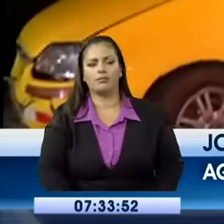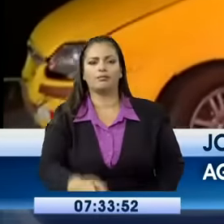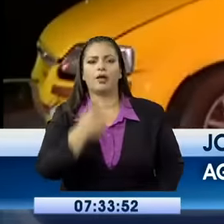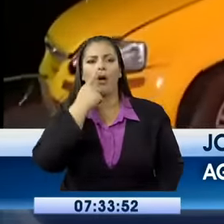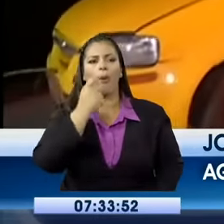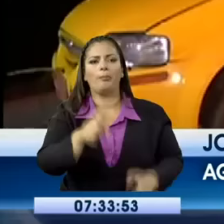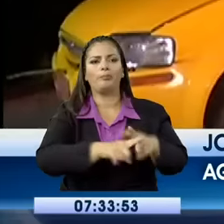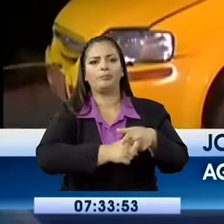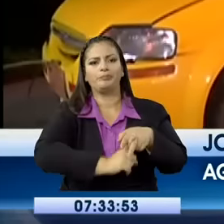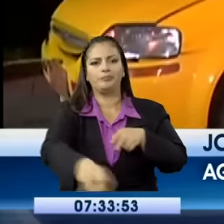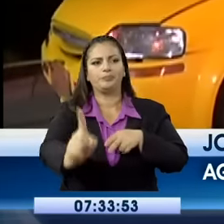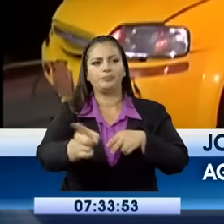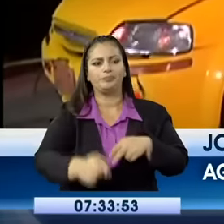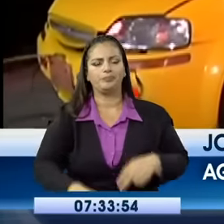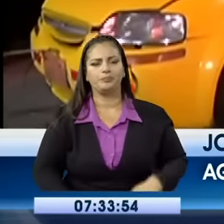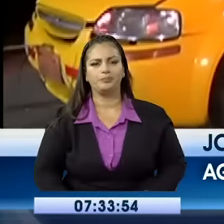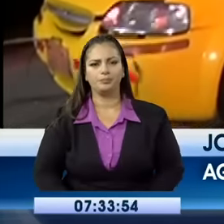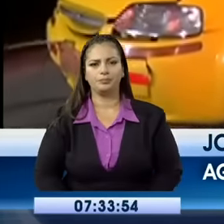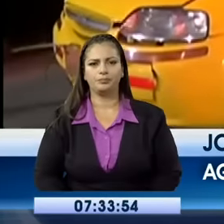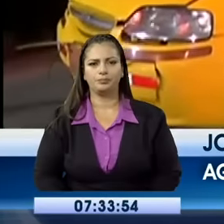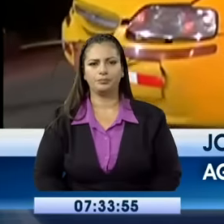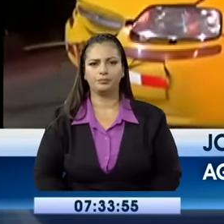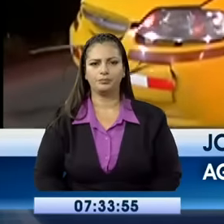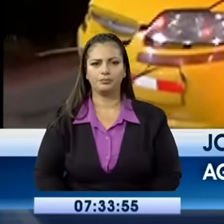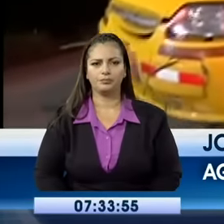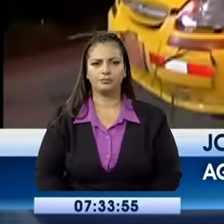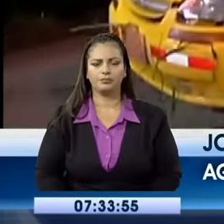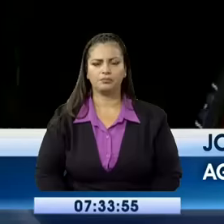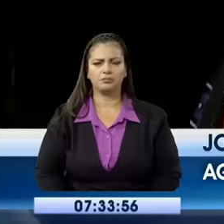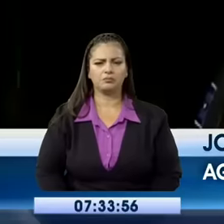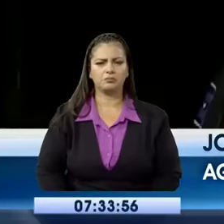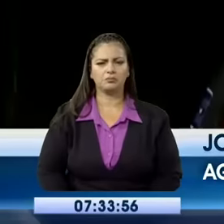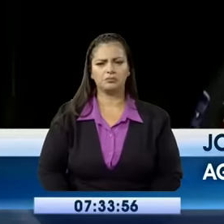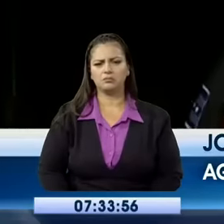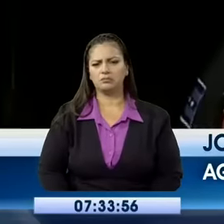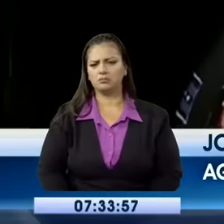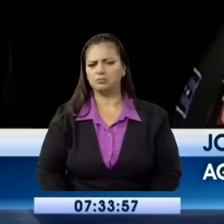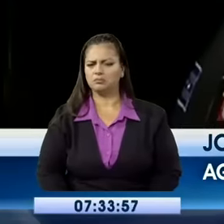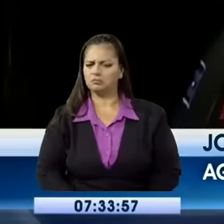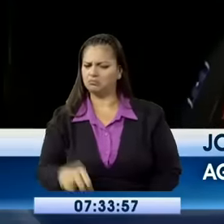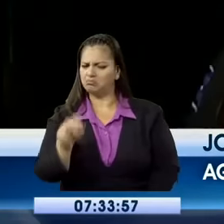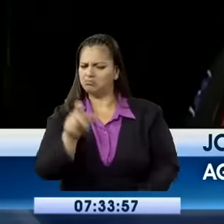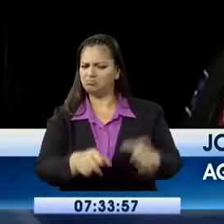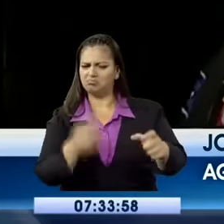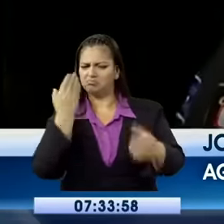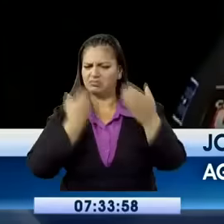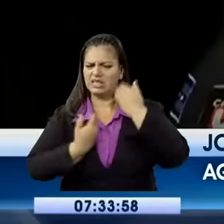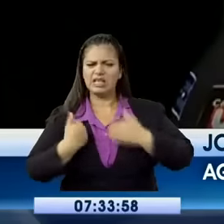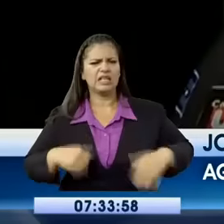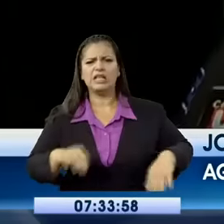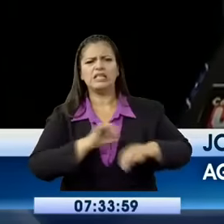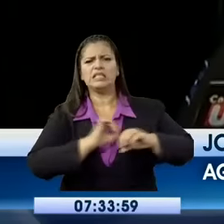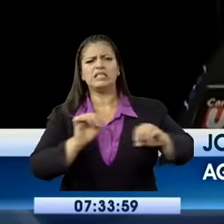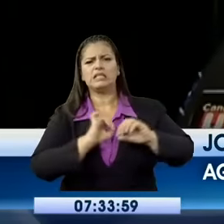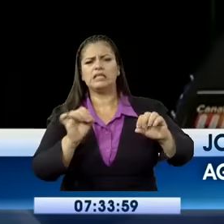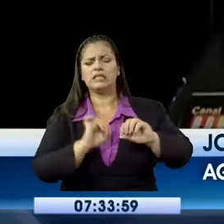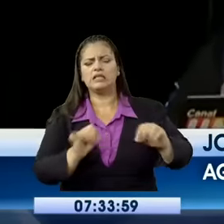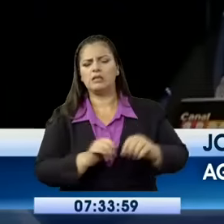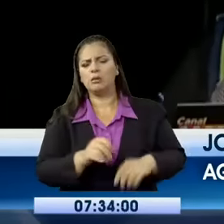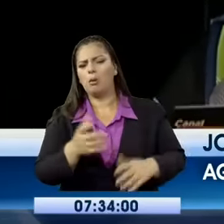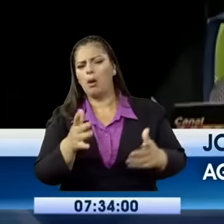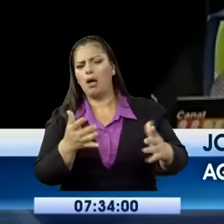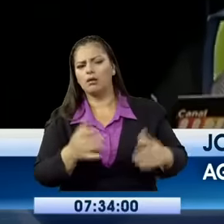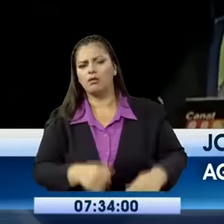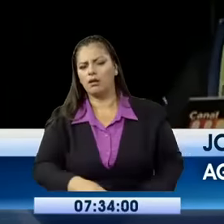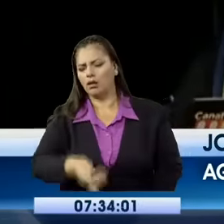vehículo quedó ahí en conectado rastro que quizás exeron personas heridas No no ya revisamos el vehículo internamente y no se encontró rastro